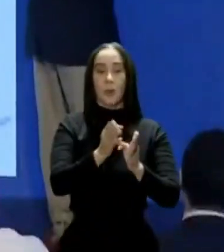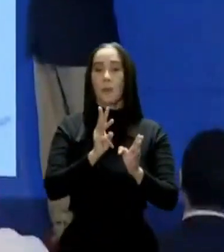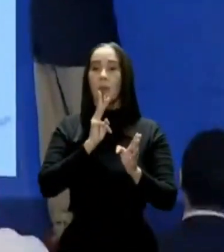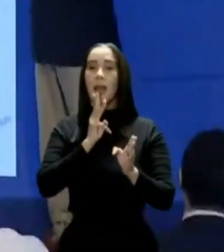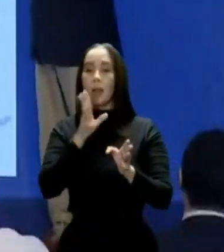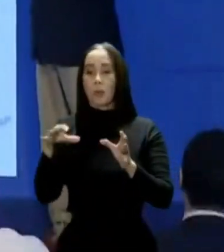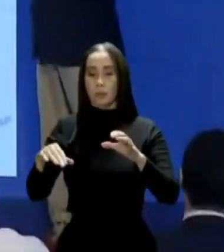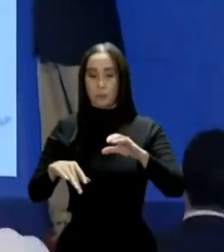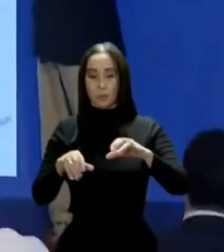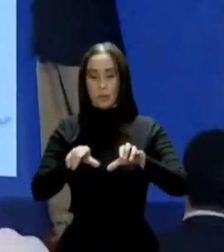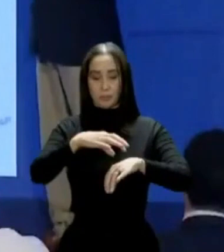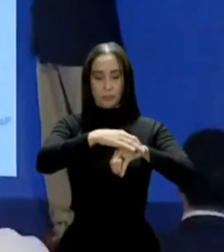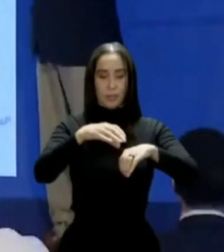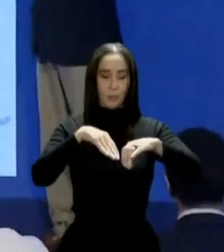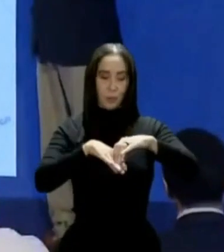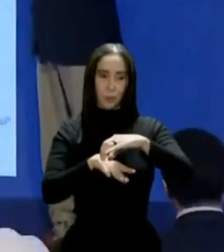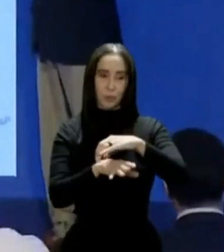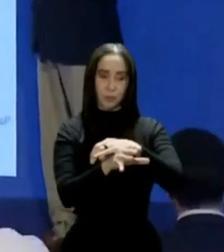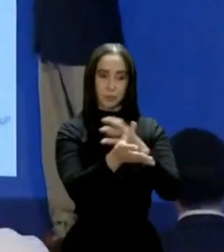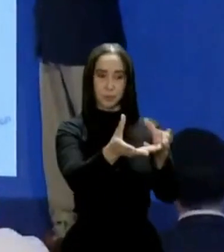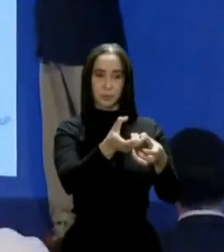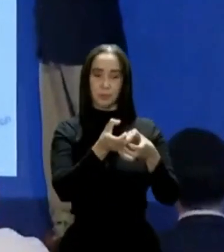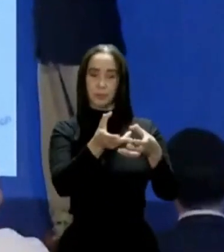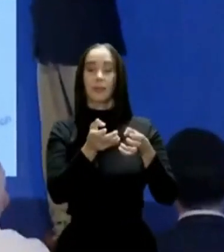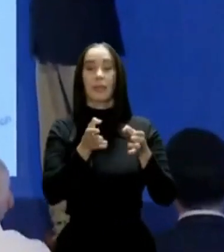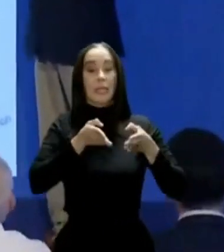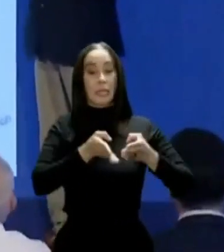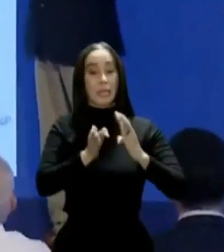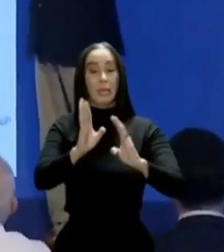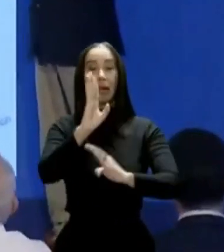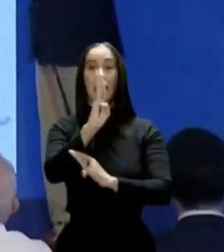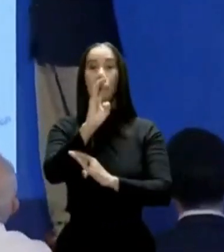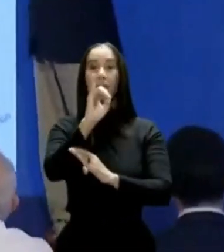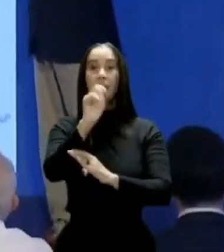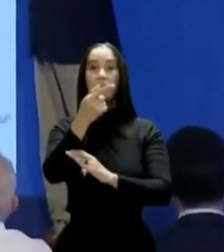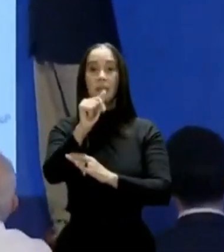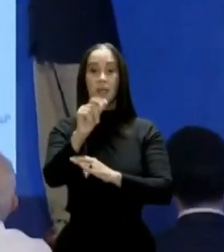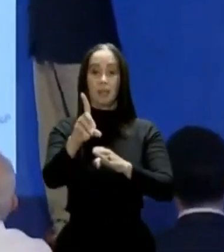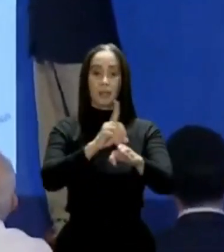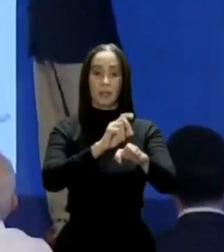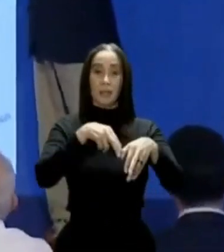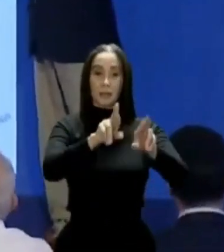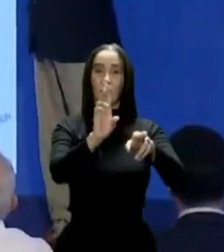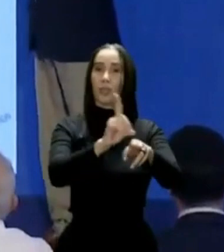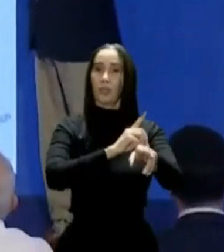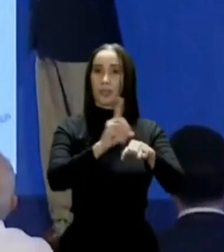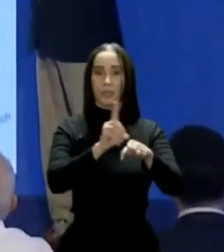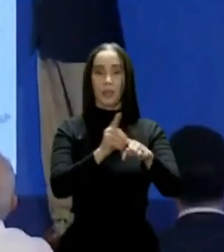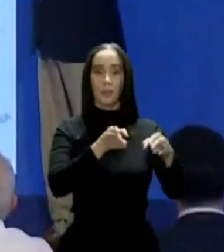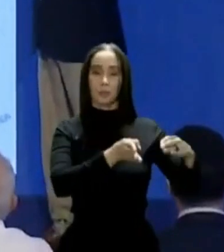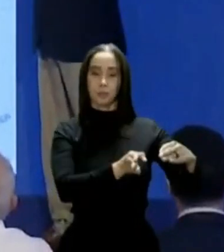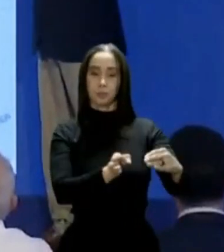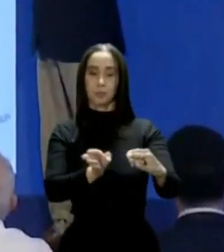agua subterránea. De manera que el canal La Vigía y el río Masacre o Dajabón